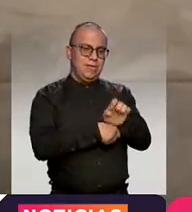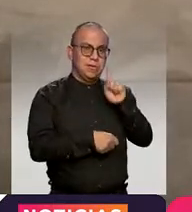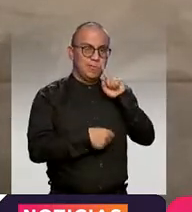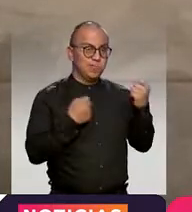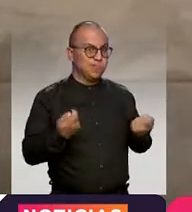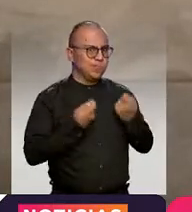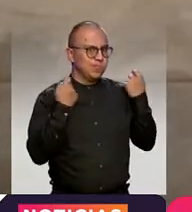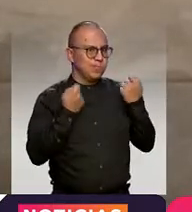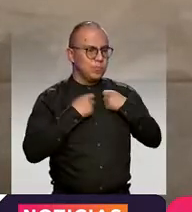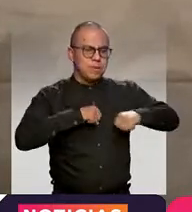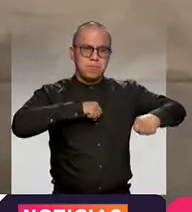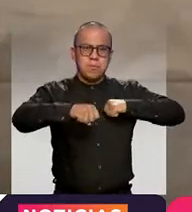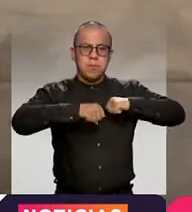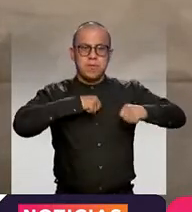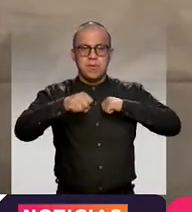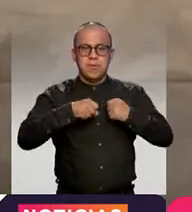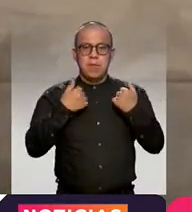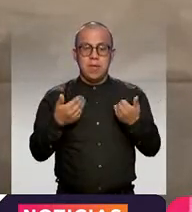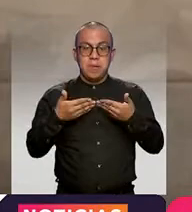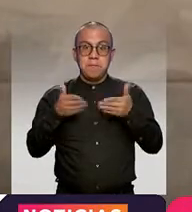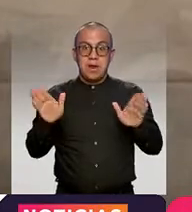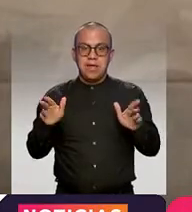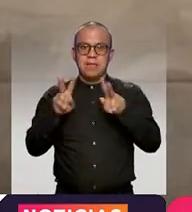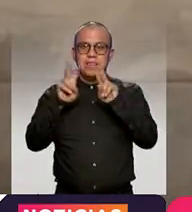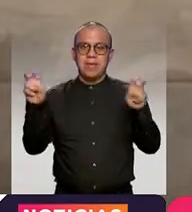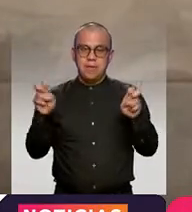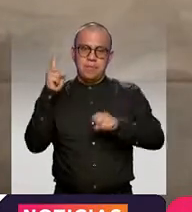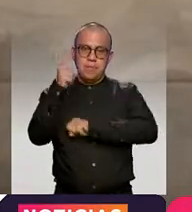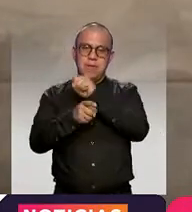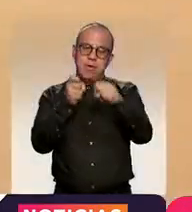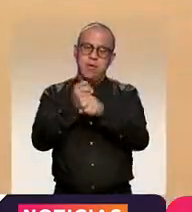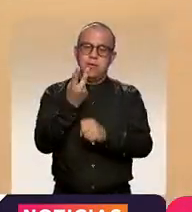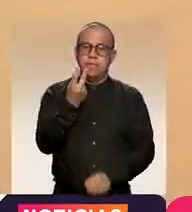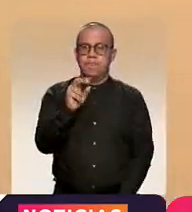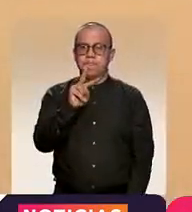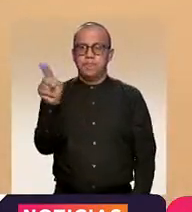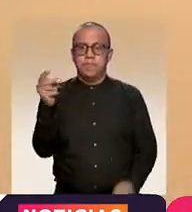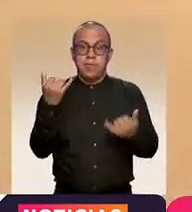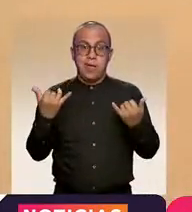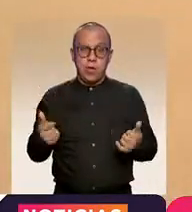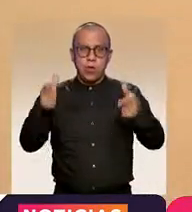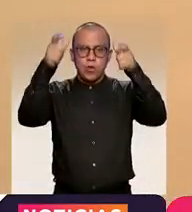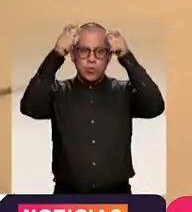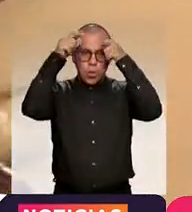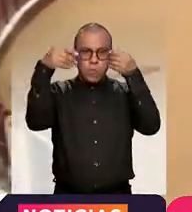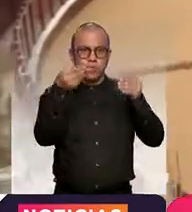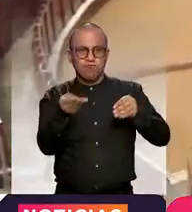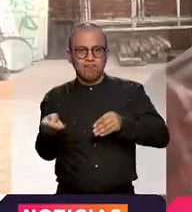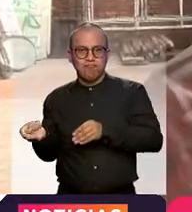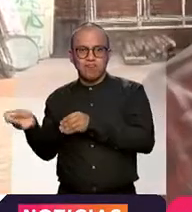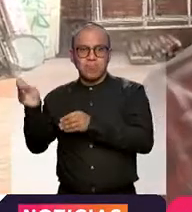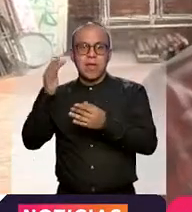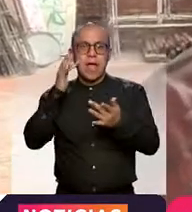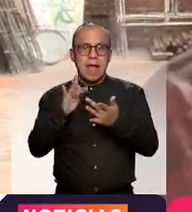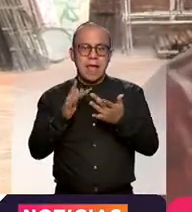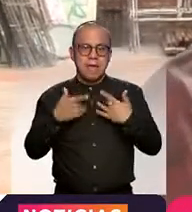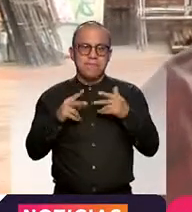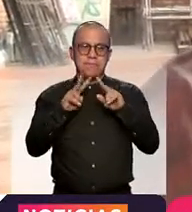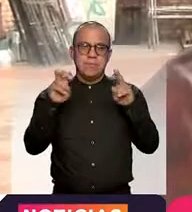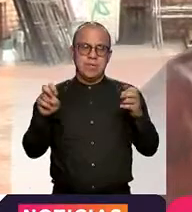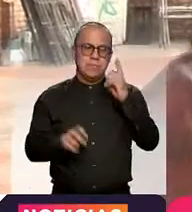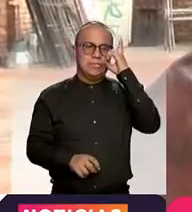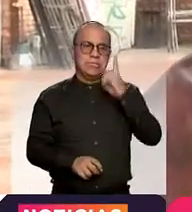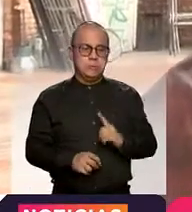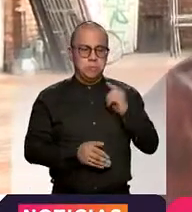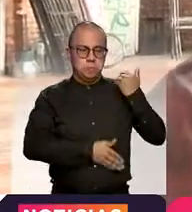COVID-19, de hecho no abrió licitación para la temporada taurina 2021. La temporada de toros del próximo año también se veía empañada por una